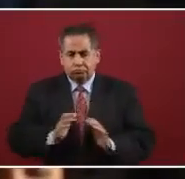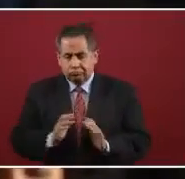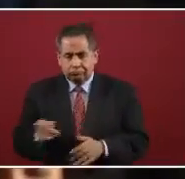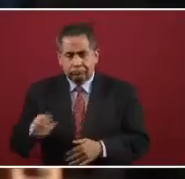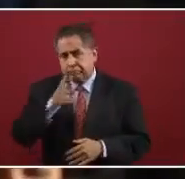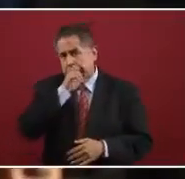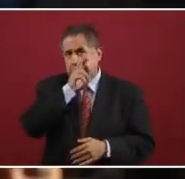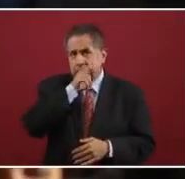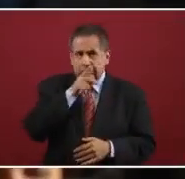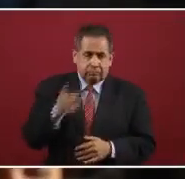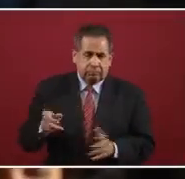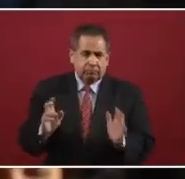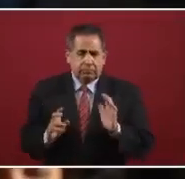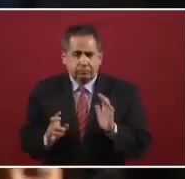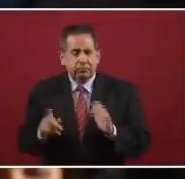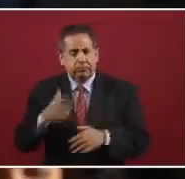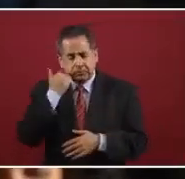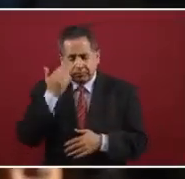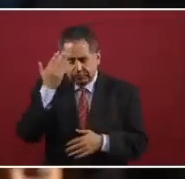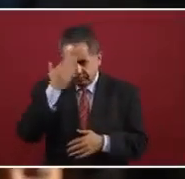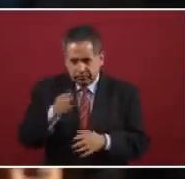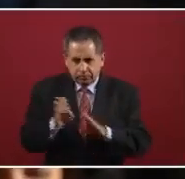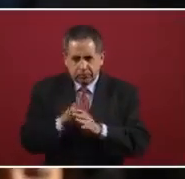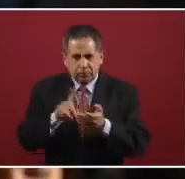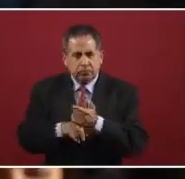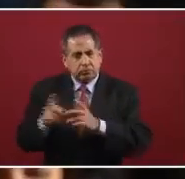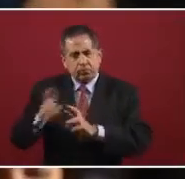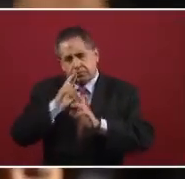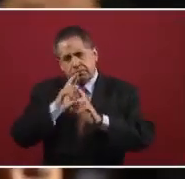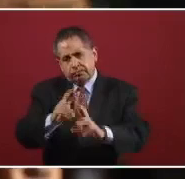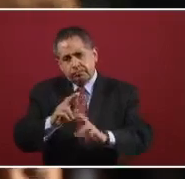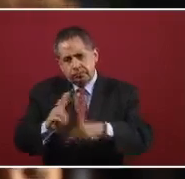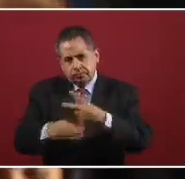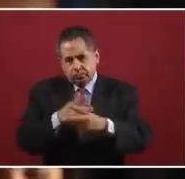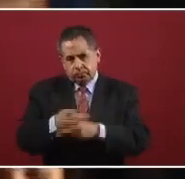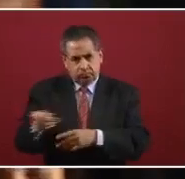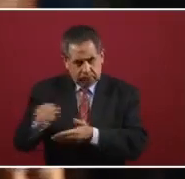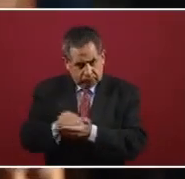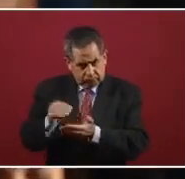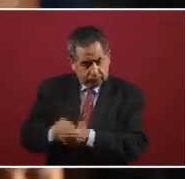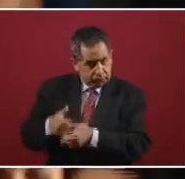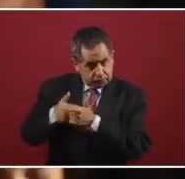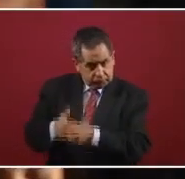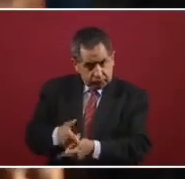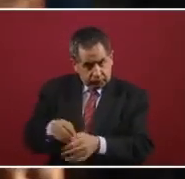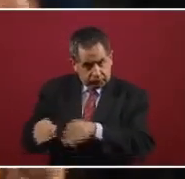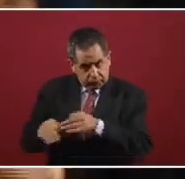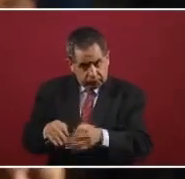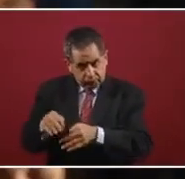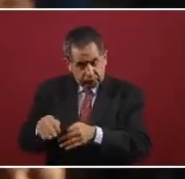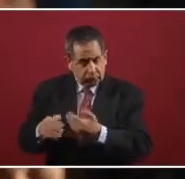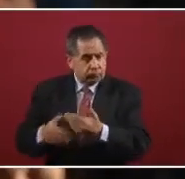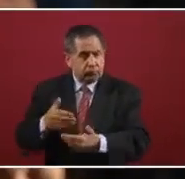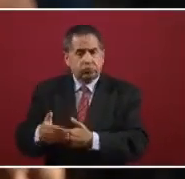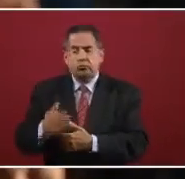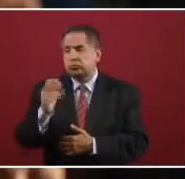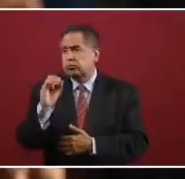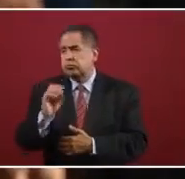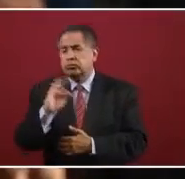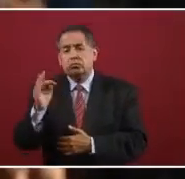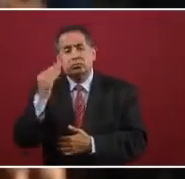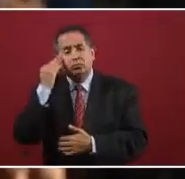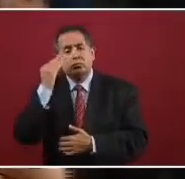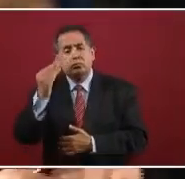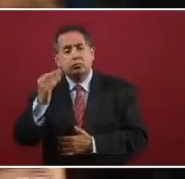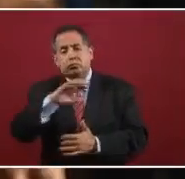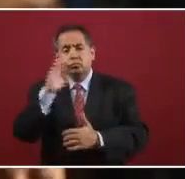Entonces, ellos quieren saber, ¿qué les podría decir usted? Si van a continuar con su empleo o en un plazo